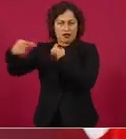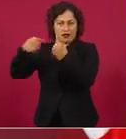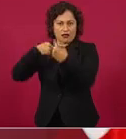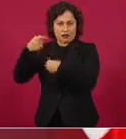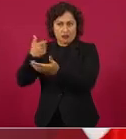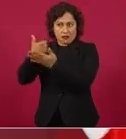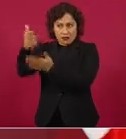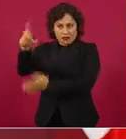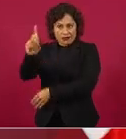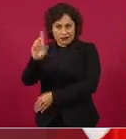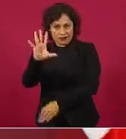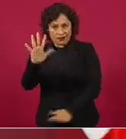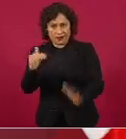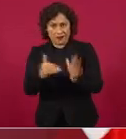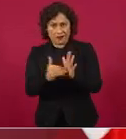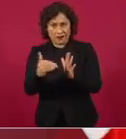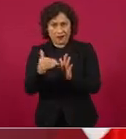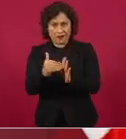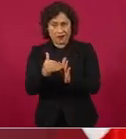35 millones